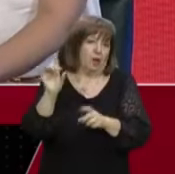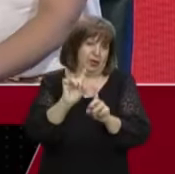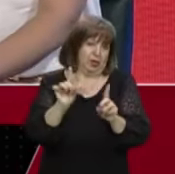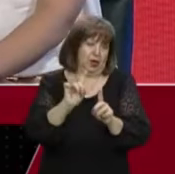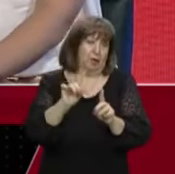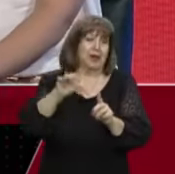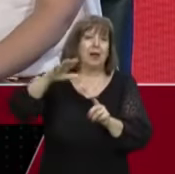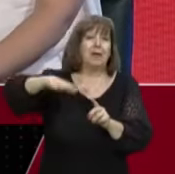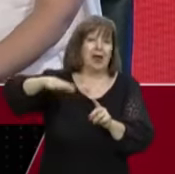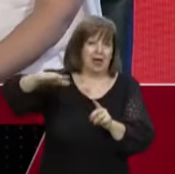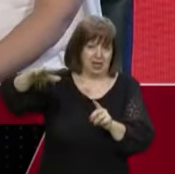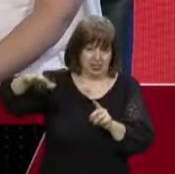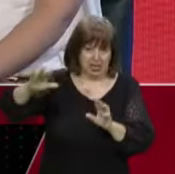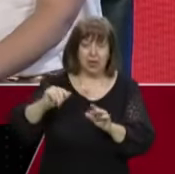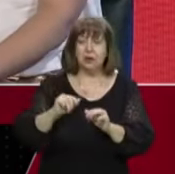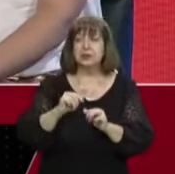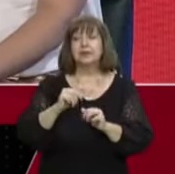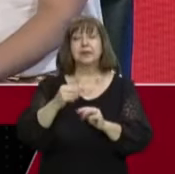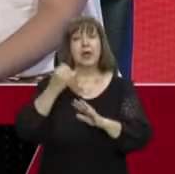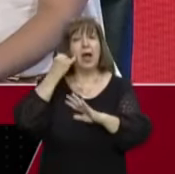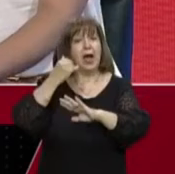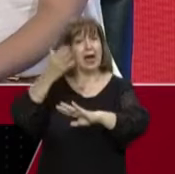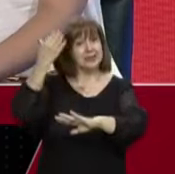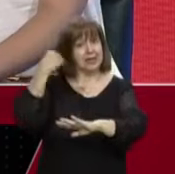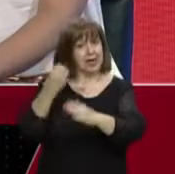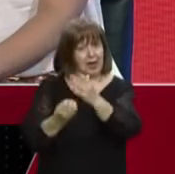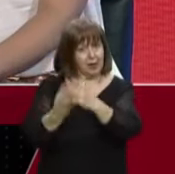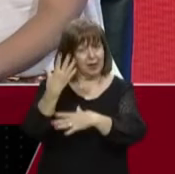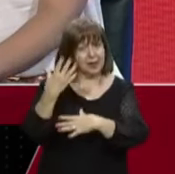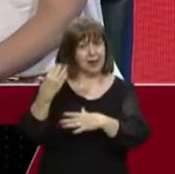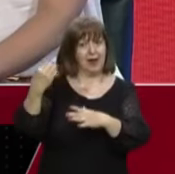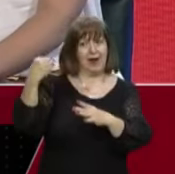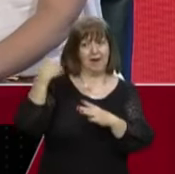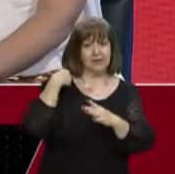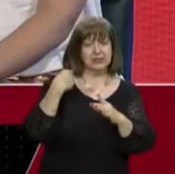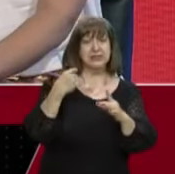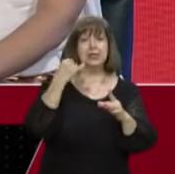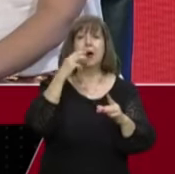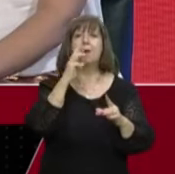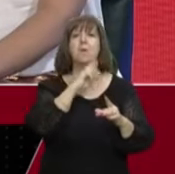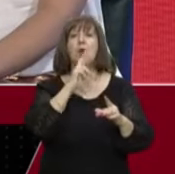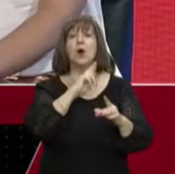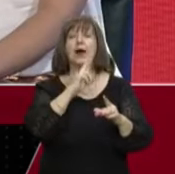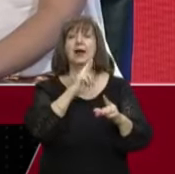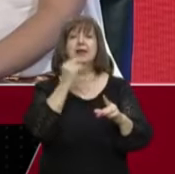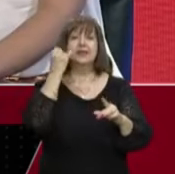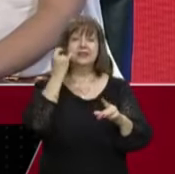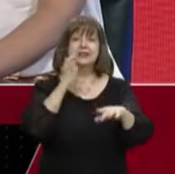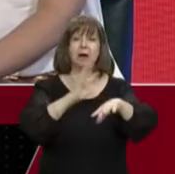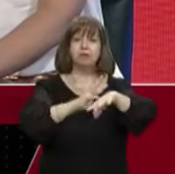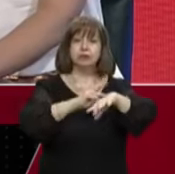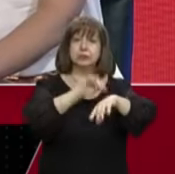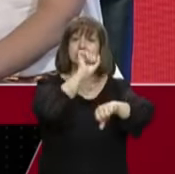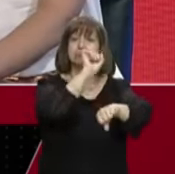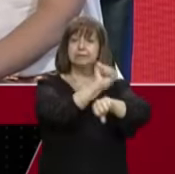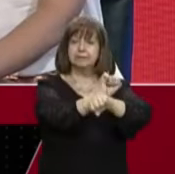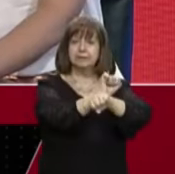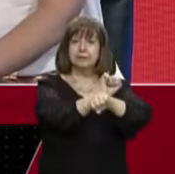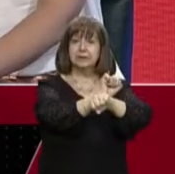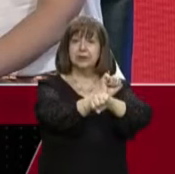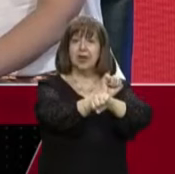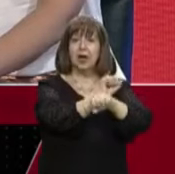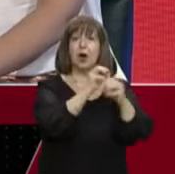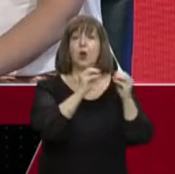mañana, cerca del mediodía, se conoció que la mujer ya quedó con prisión efectiva de 18